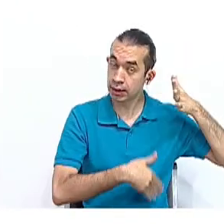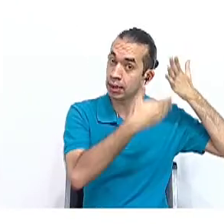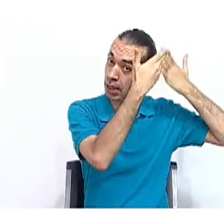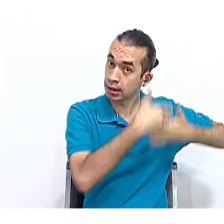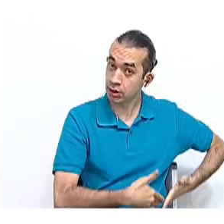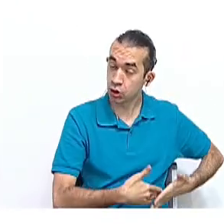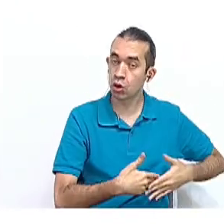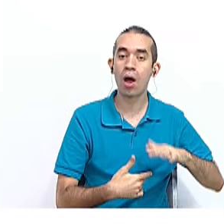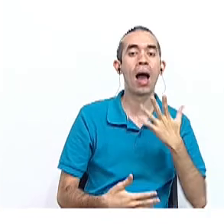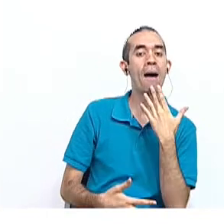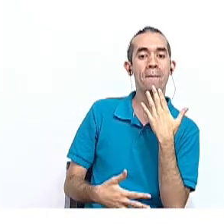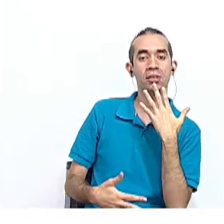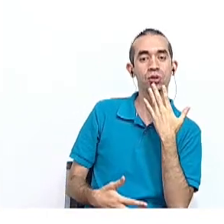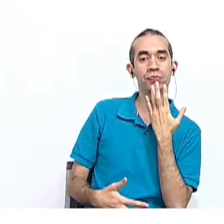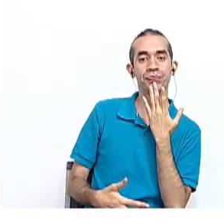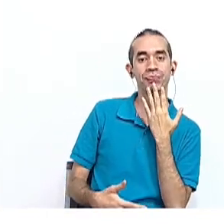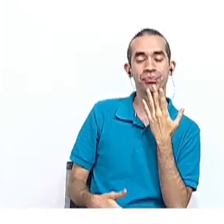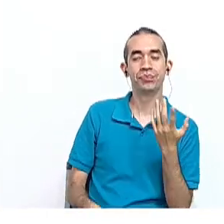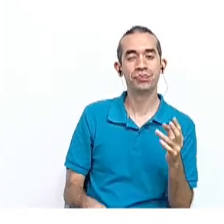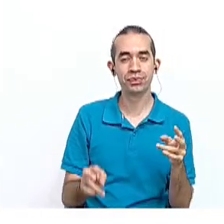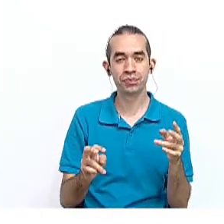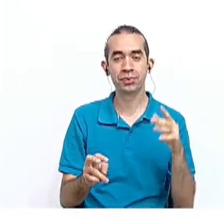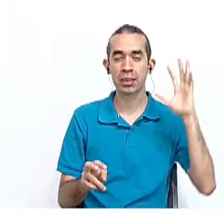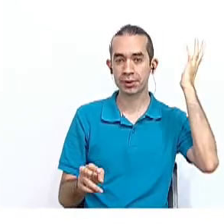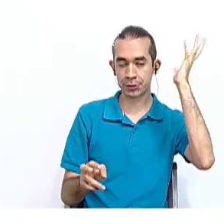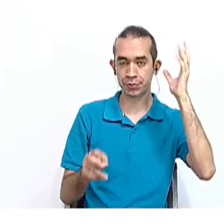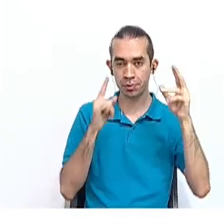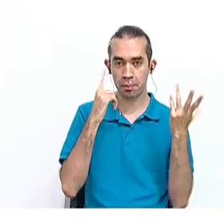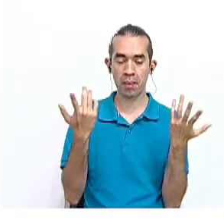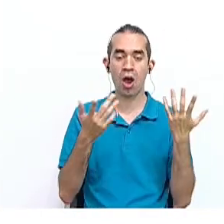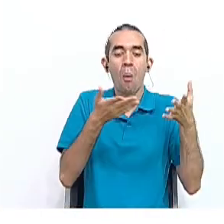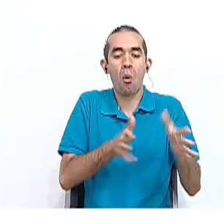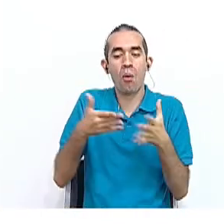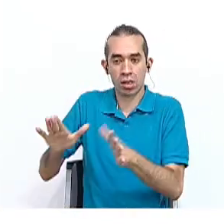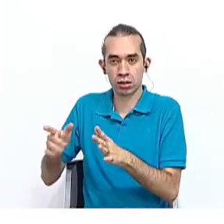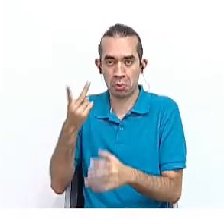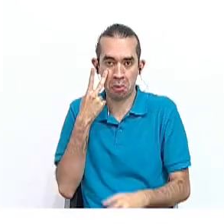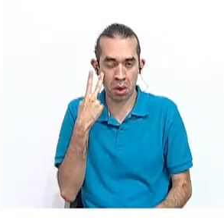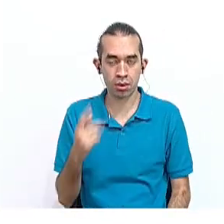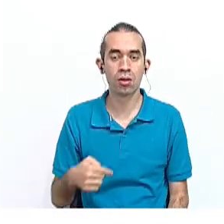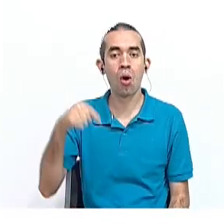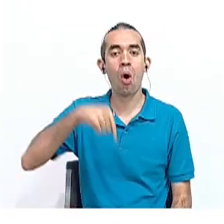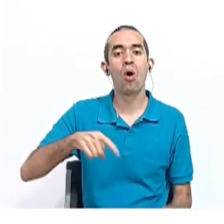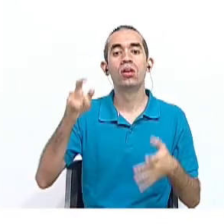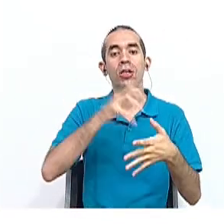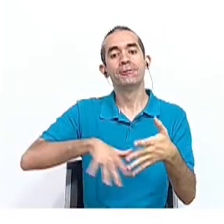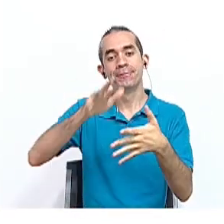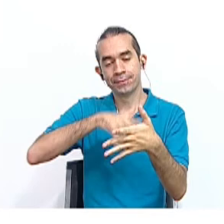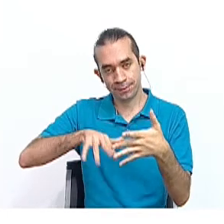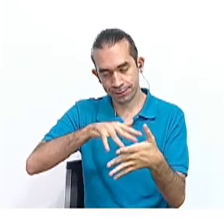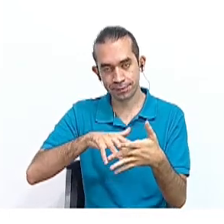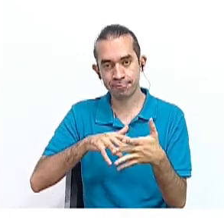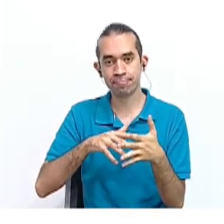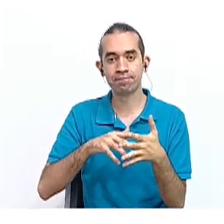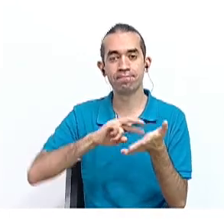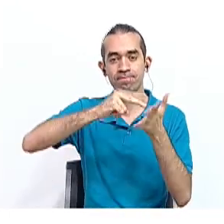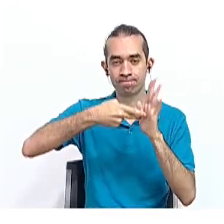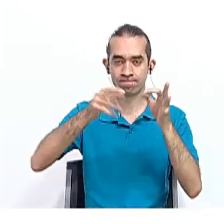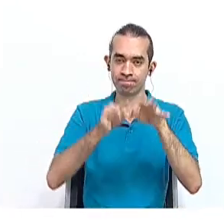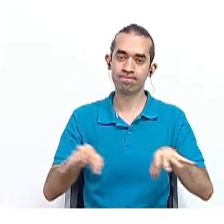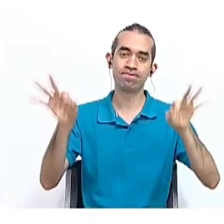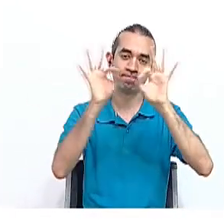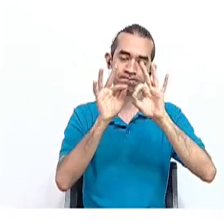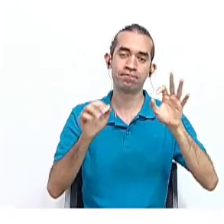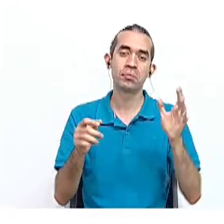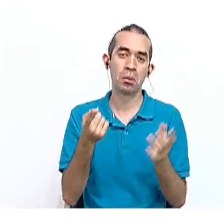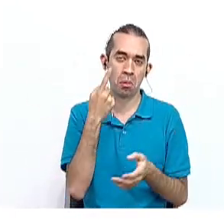liso. Prestemos mucha atención a la descendencia en cada caso. Hoy estudiamos conceptos muy importantes. ¿Qué